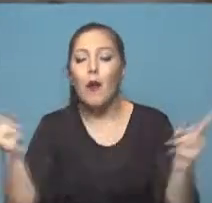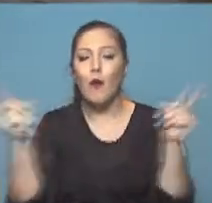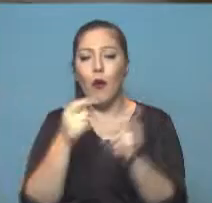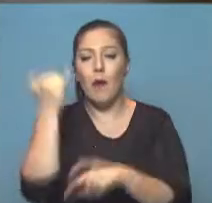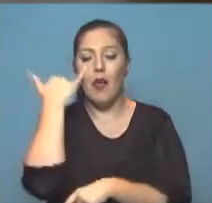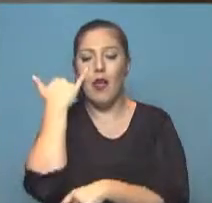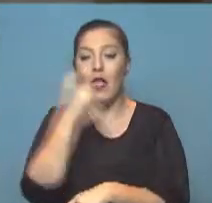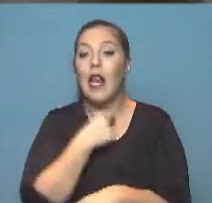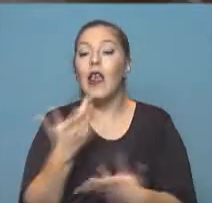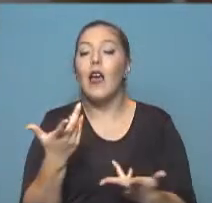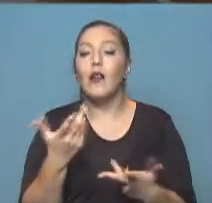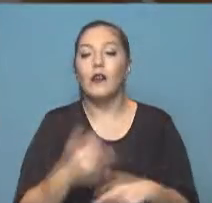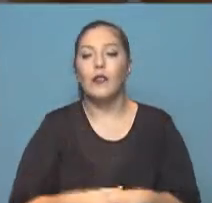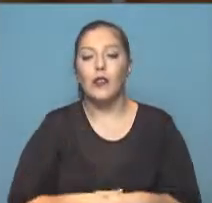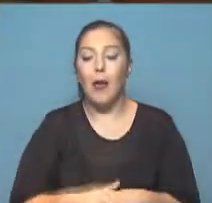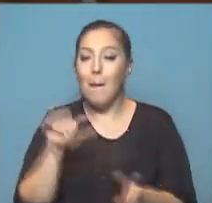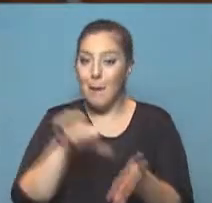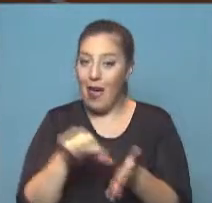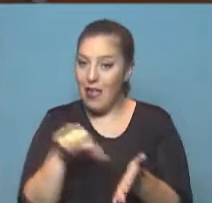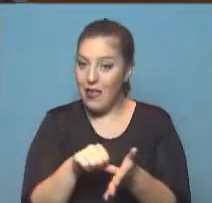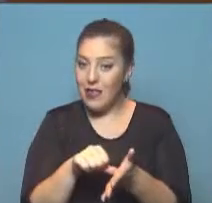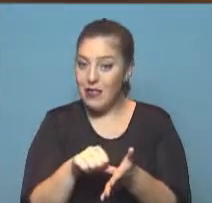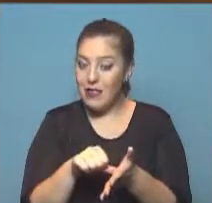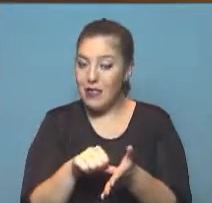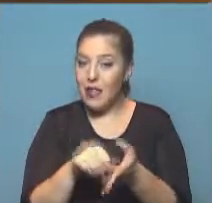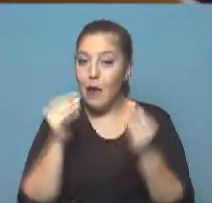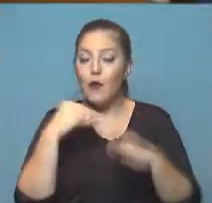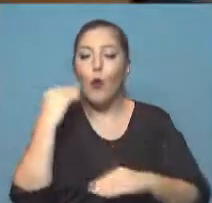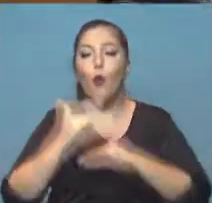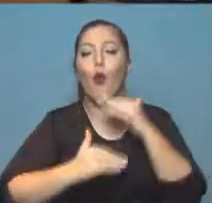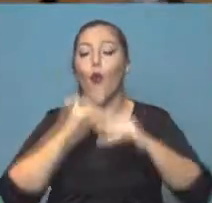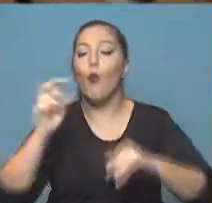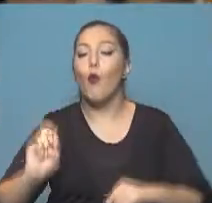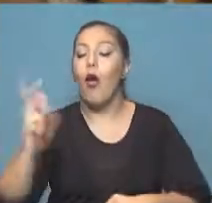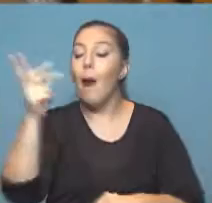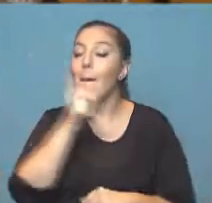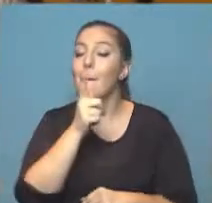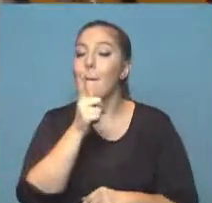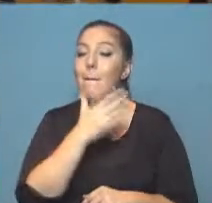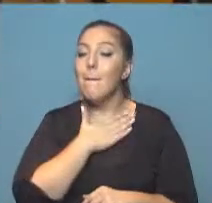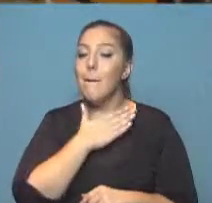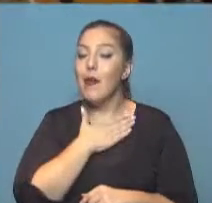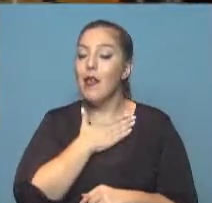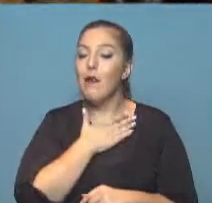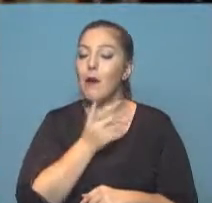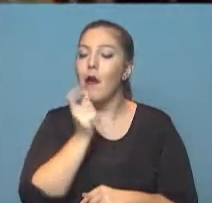quería que el país entrara en un proceso de modernización. A mí me parece que el mensaje acá